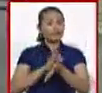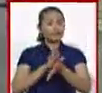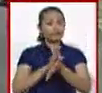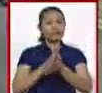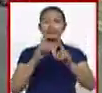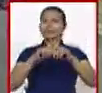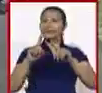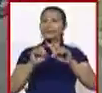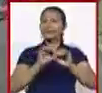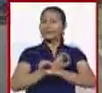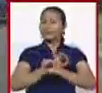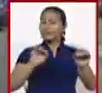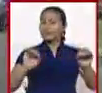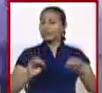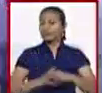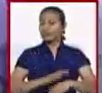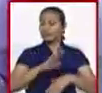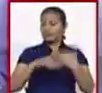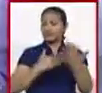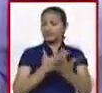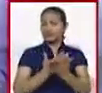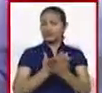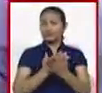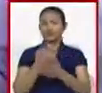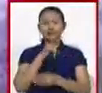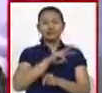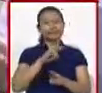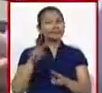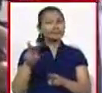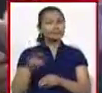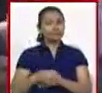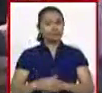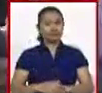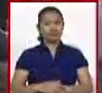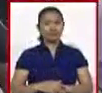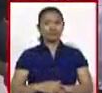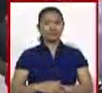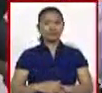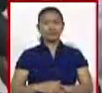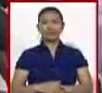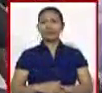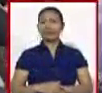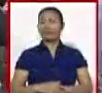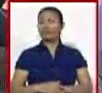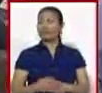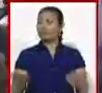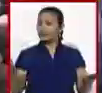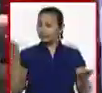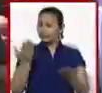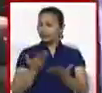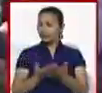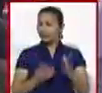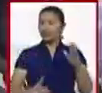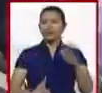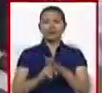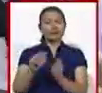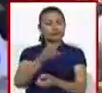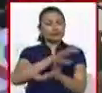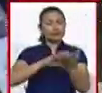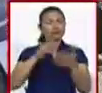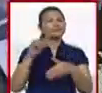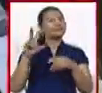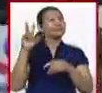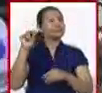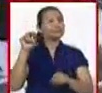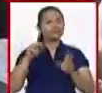documento. Pero aquí nadie viene, nadie, todo el mundo aquí, ustedes han visto. Han venido directamente a generar caos y violencia,